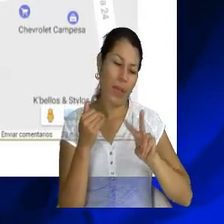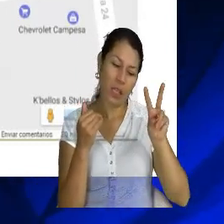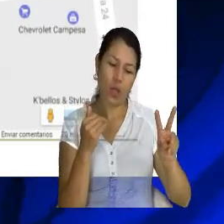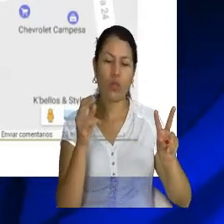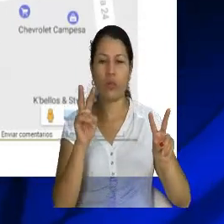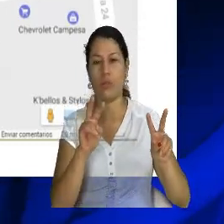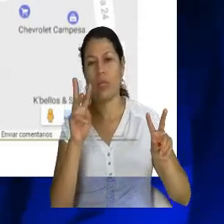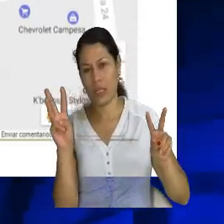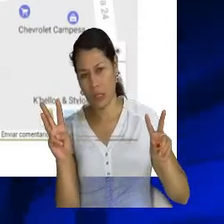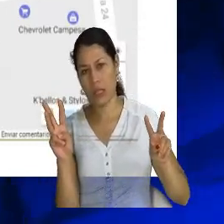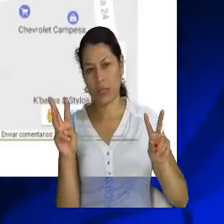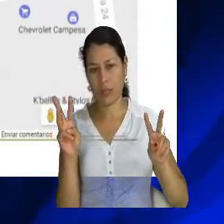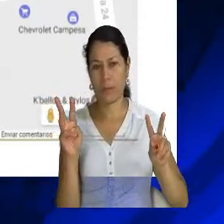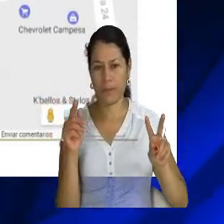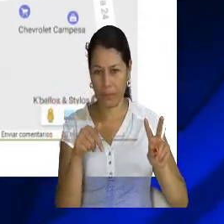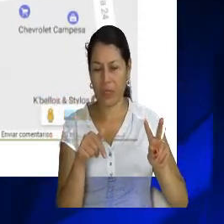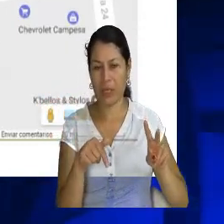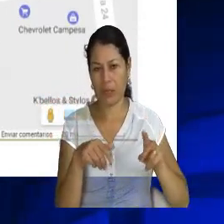Vicente Paul, por esos lados.